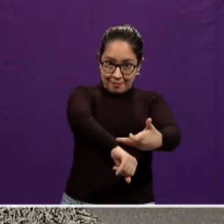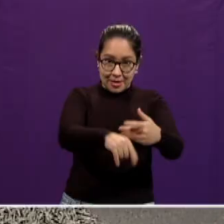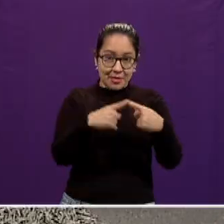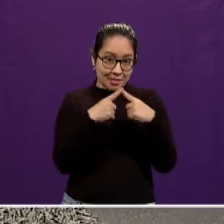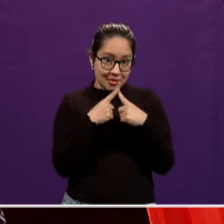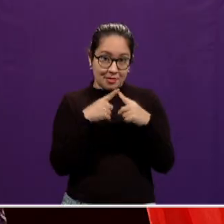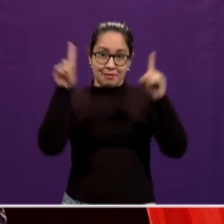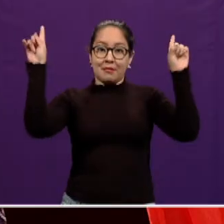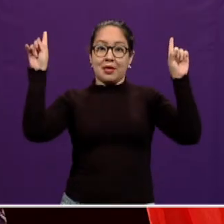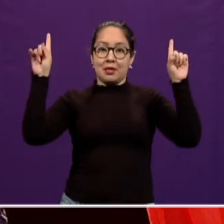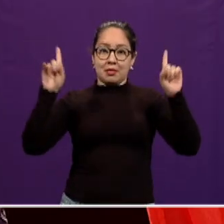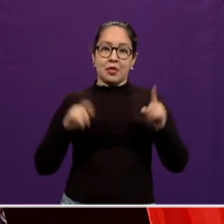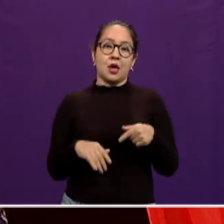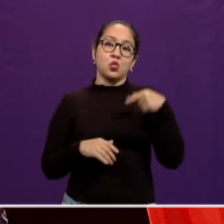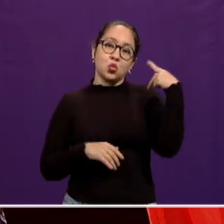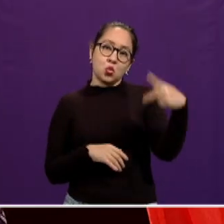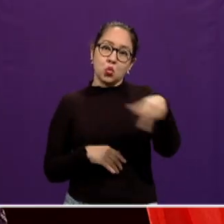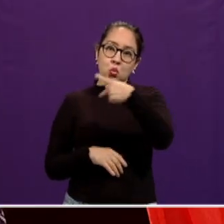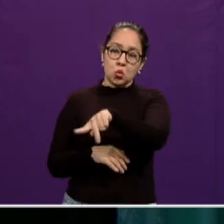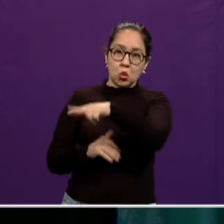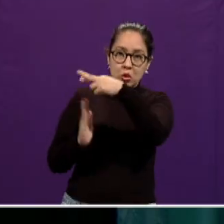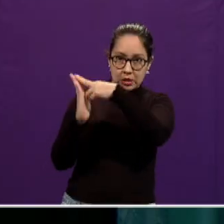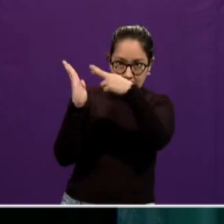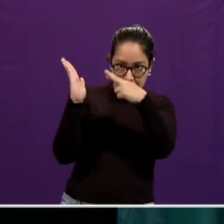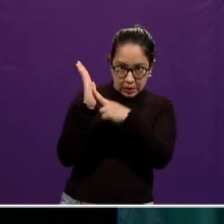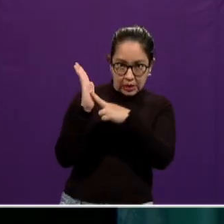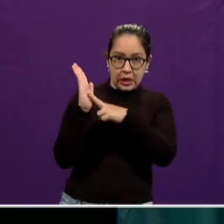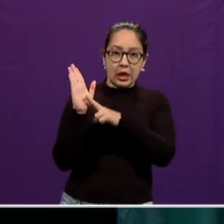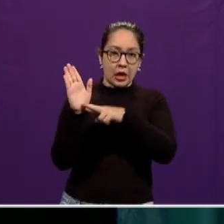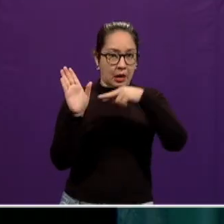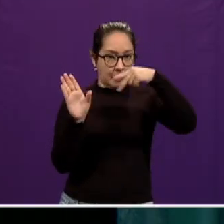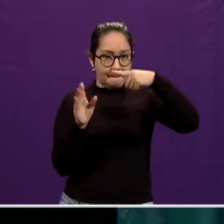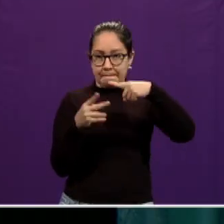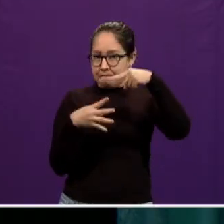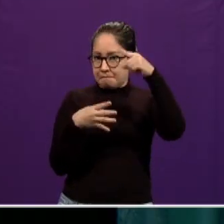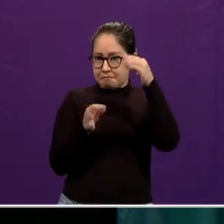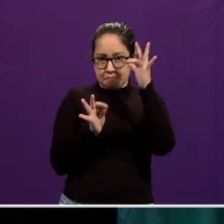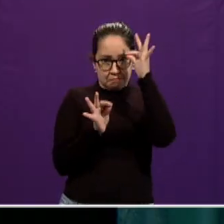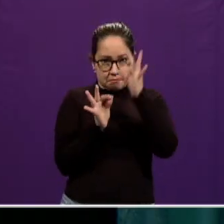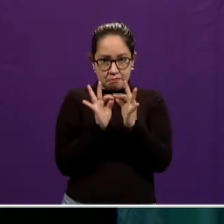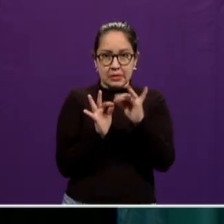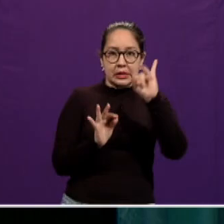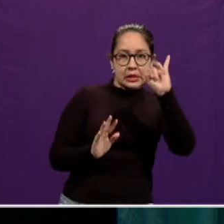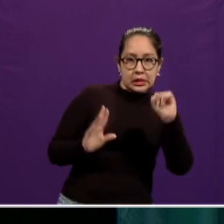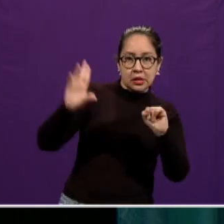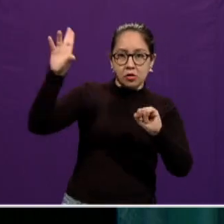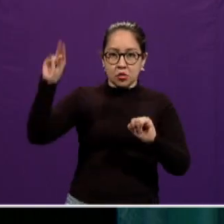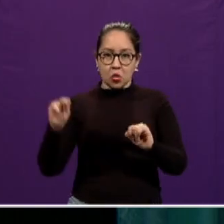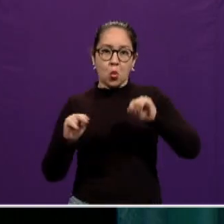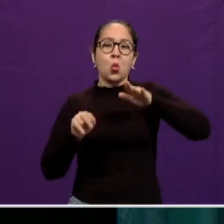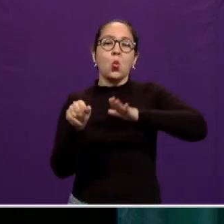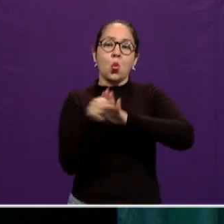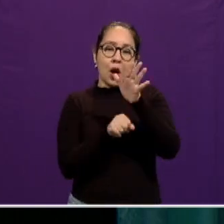la familia define cuáles son sus límites, que sí, que no, porque cada persona, como decíamos hace rato,